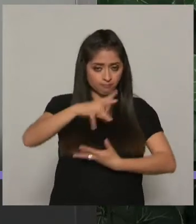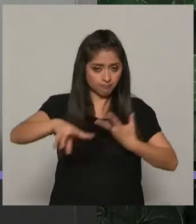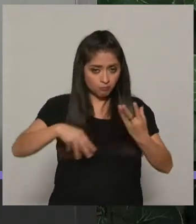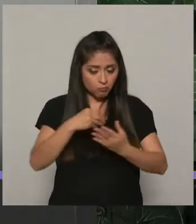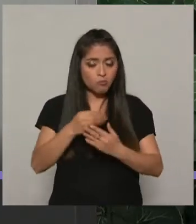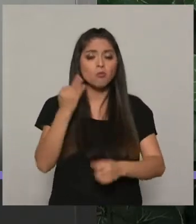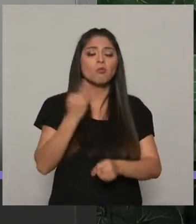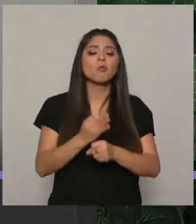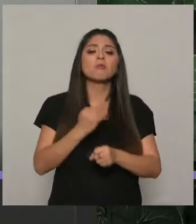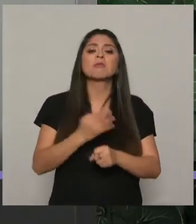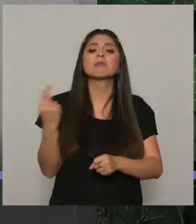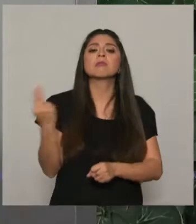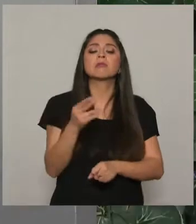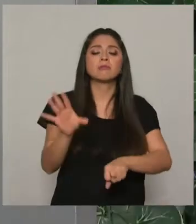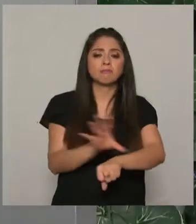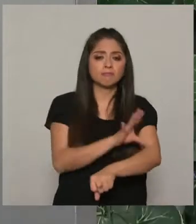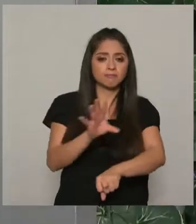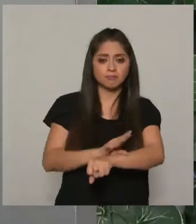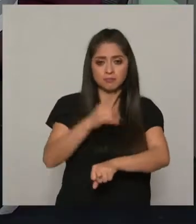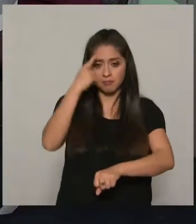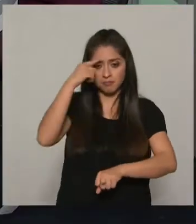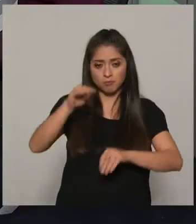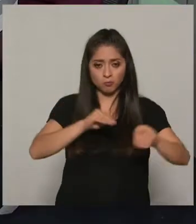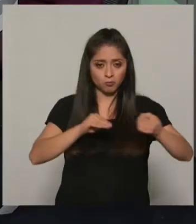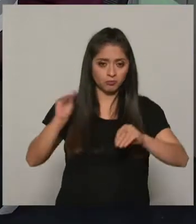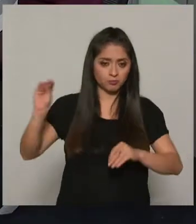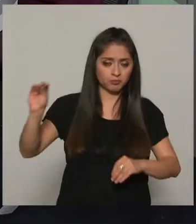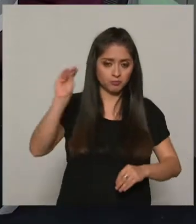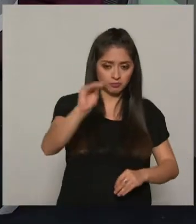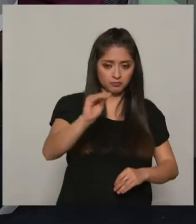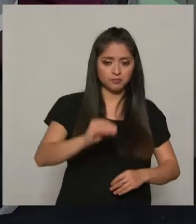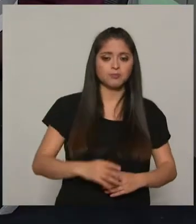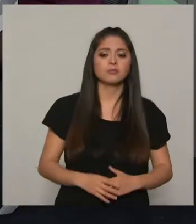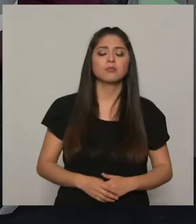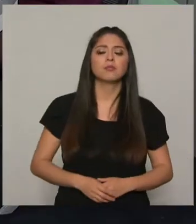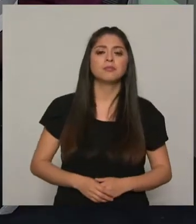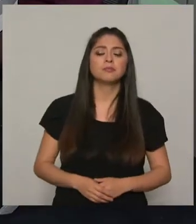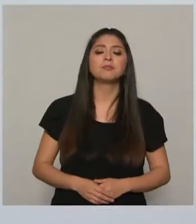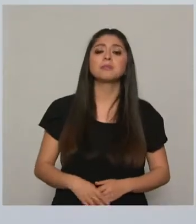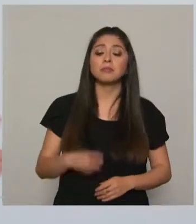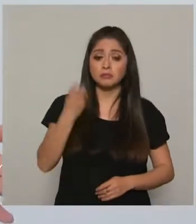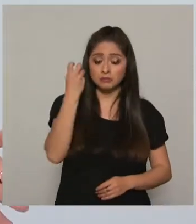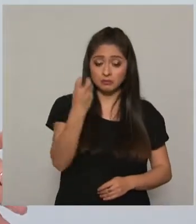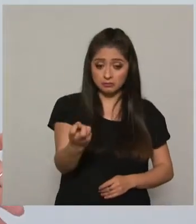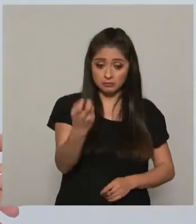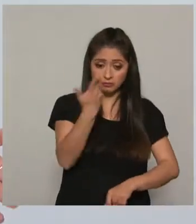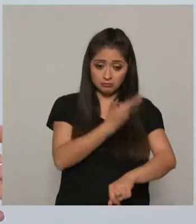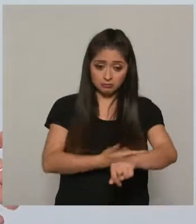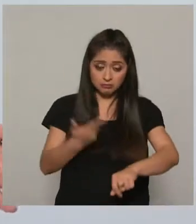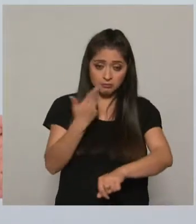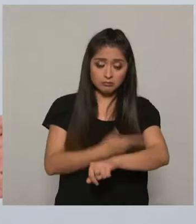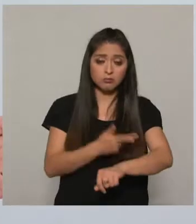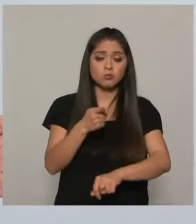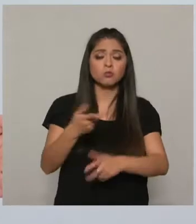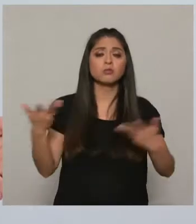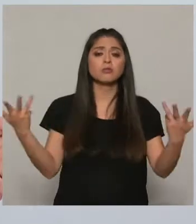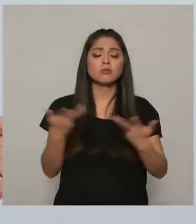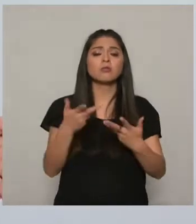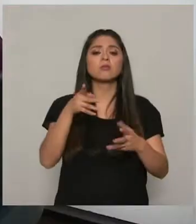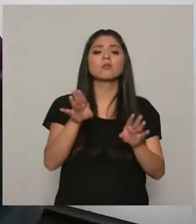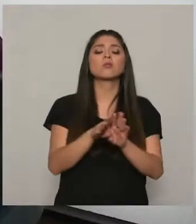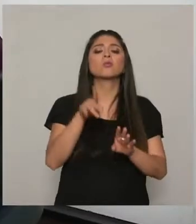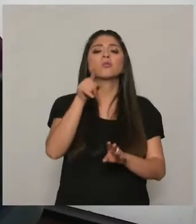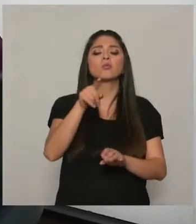es nuestra propia energía para desplazarnos. Claro, bueno, pues ahí tiene, son algunas tareas que te vas a hacer, te va a tocar esto